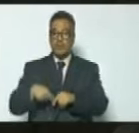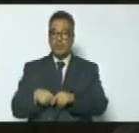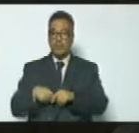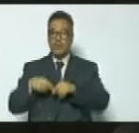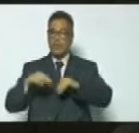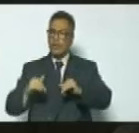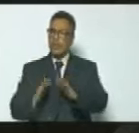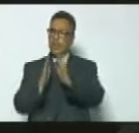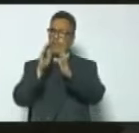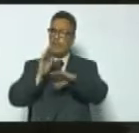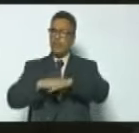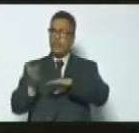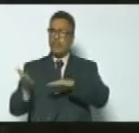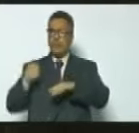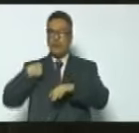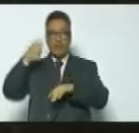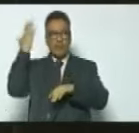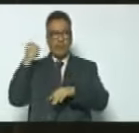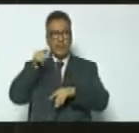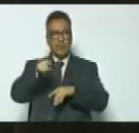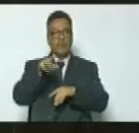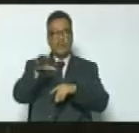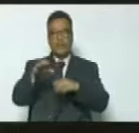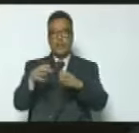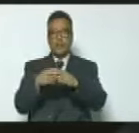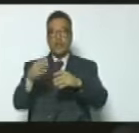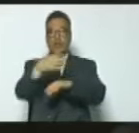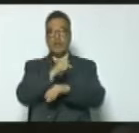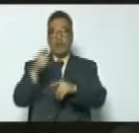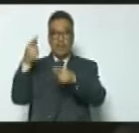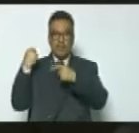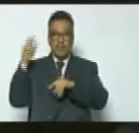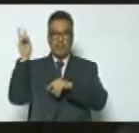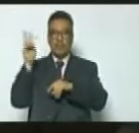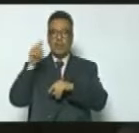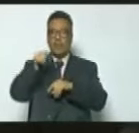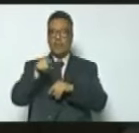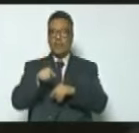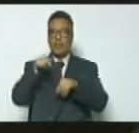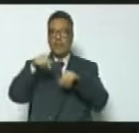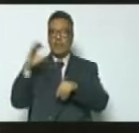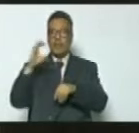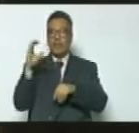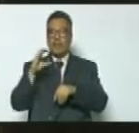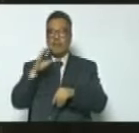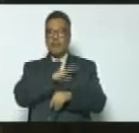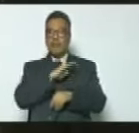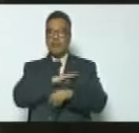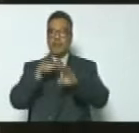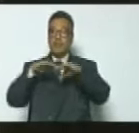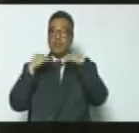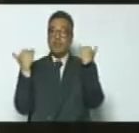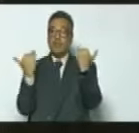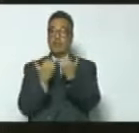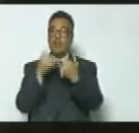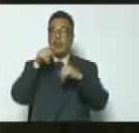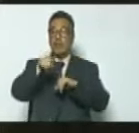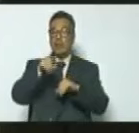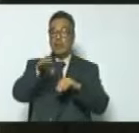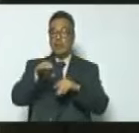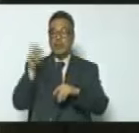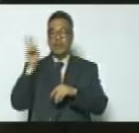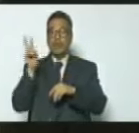revancha, porque nos había ganado ese mismo equipo, nos había ganado a Venezuela, aquí en Caracas, en nuestro estadio. Y ese equipo